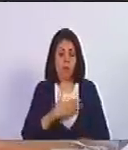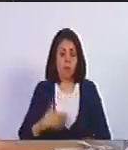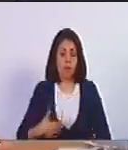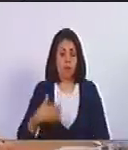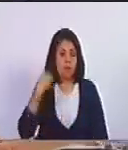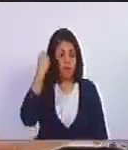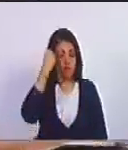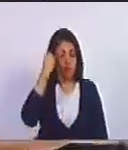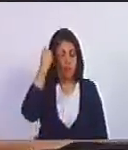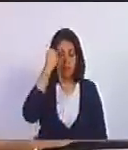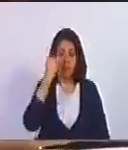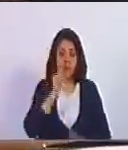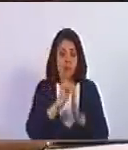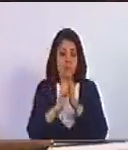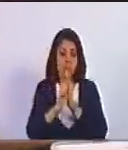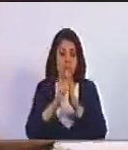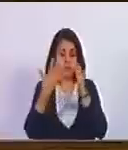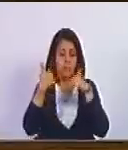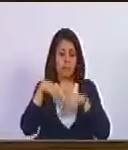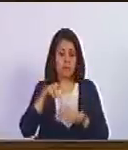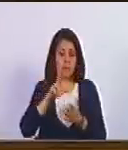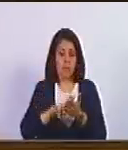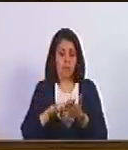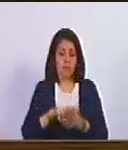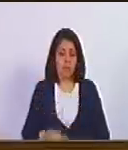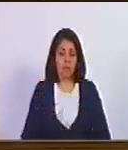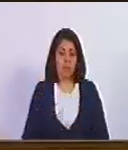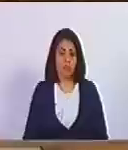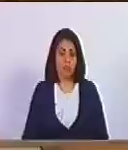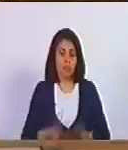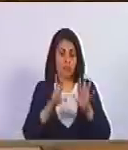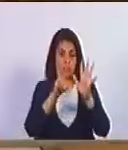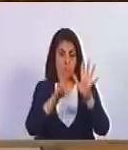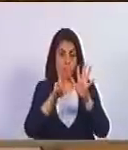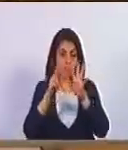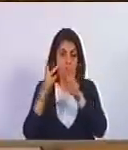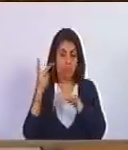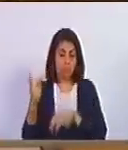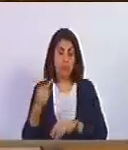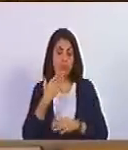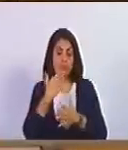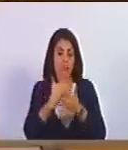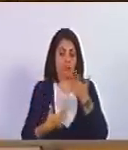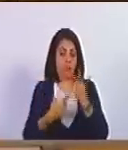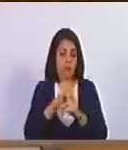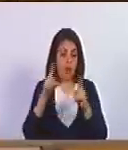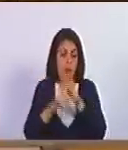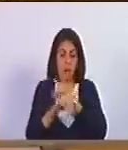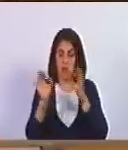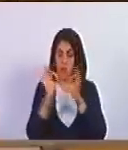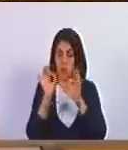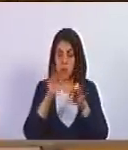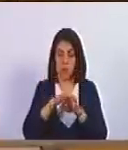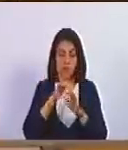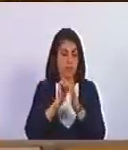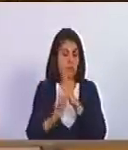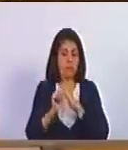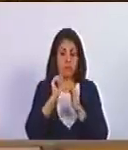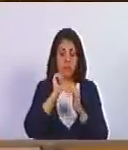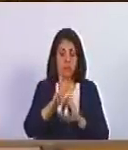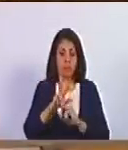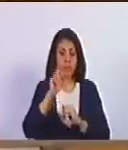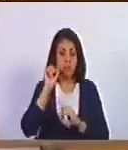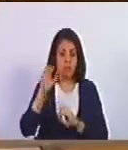En consideración el artículo, queda aprobado. Siguiente. Septuagésimo segundo. Se propone aprobar sin modificación el epígrafe del